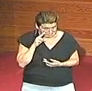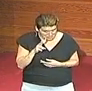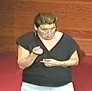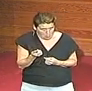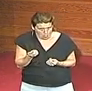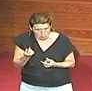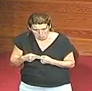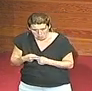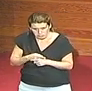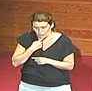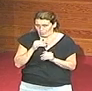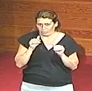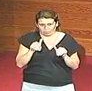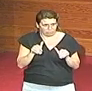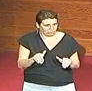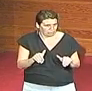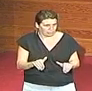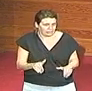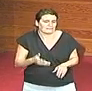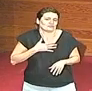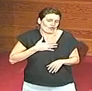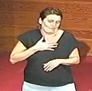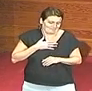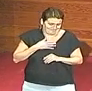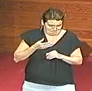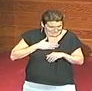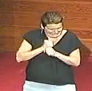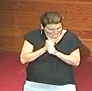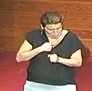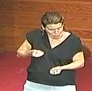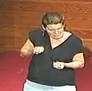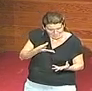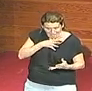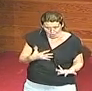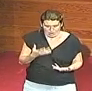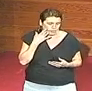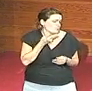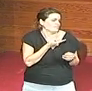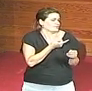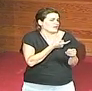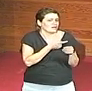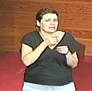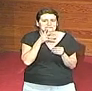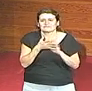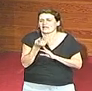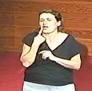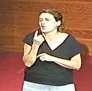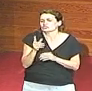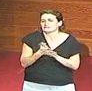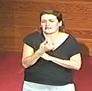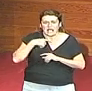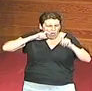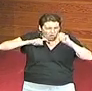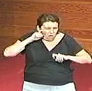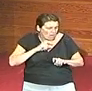los oficios. Pero bueno, yo estoy aquí para hablaros del mío, ¿no? Que es el que conozco. O sea, que quiero decirte que al final no se trata de ser llorón, que todo el mundo lo pasó muy